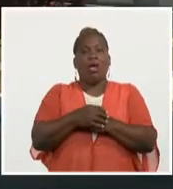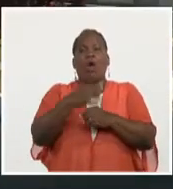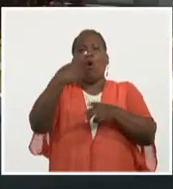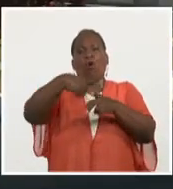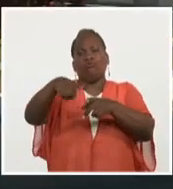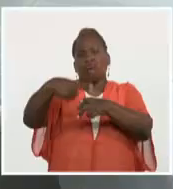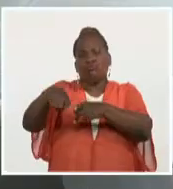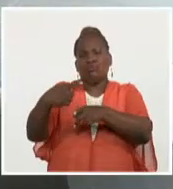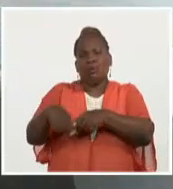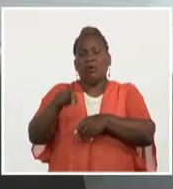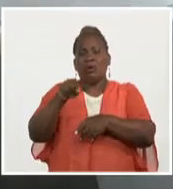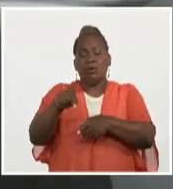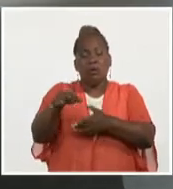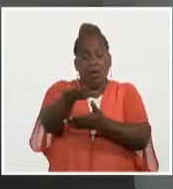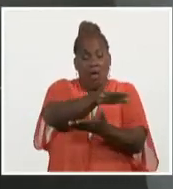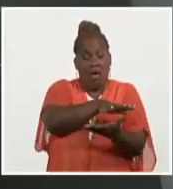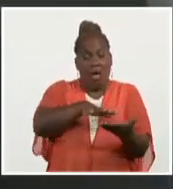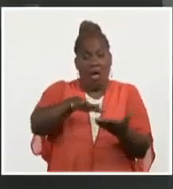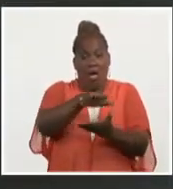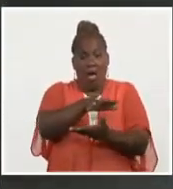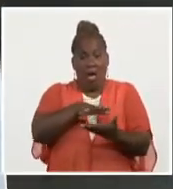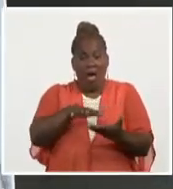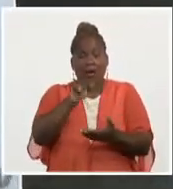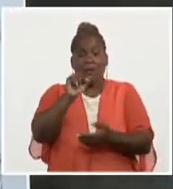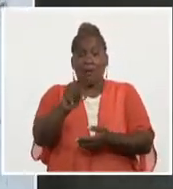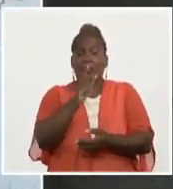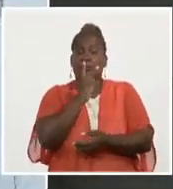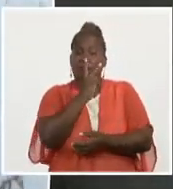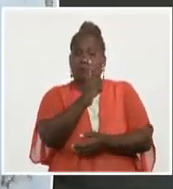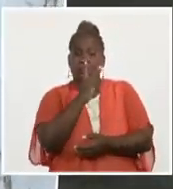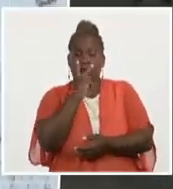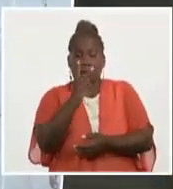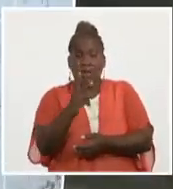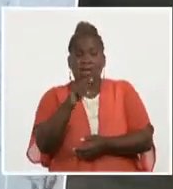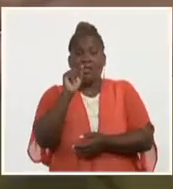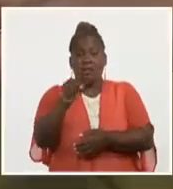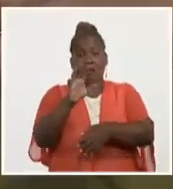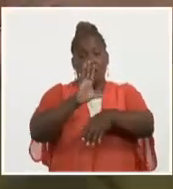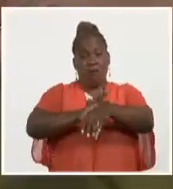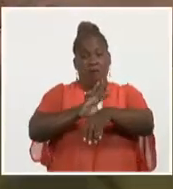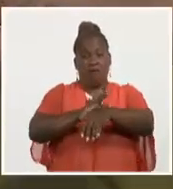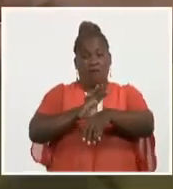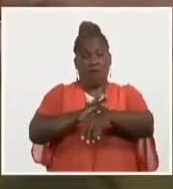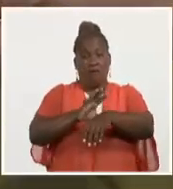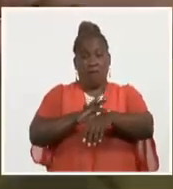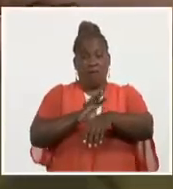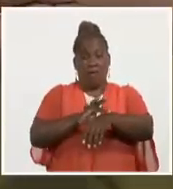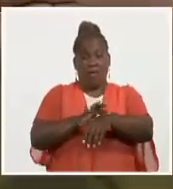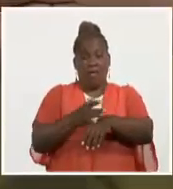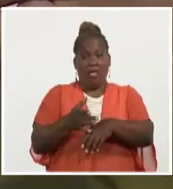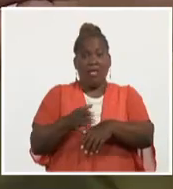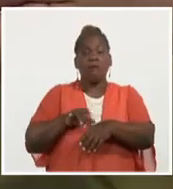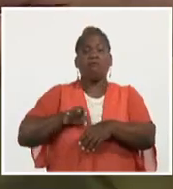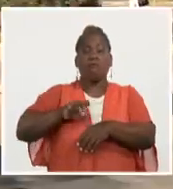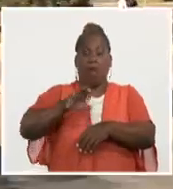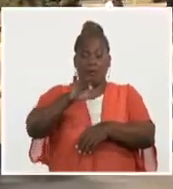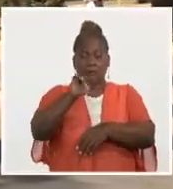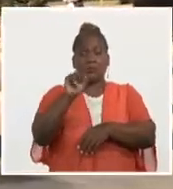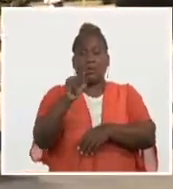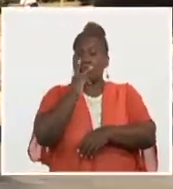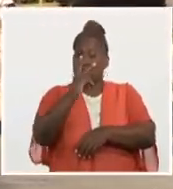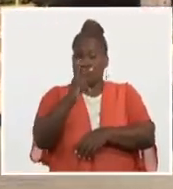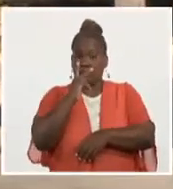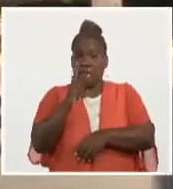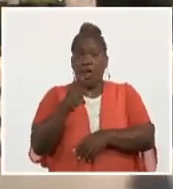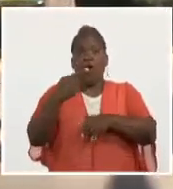endoscopía y áreas para el diagnóstico temprano y el tratamiento avanzado de enfermedades, entre ellas el cáncer, son otras